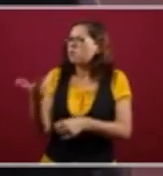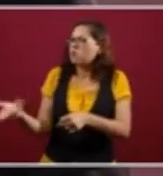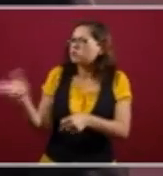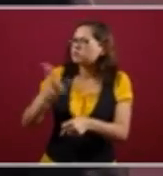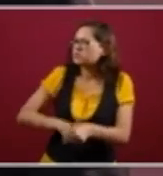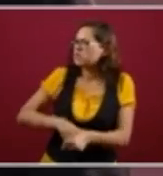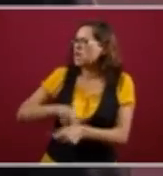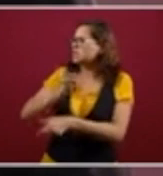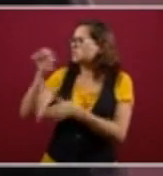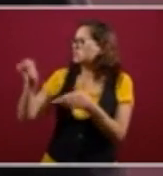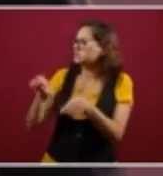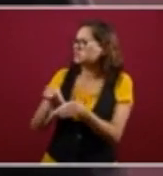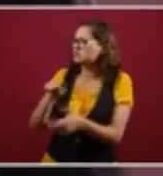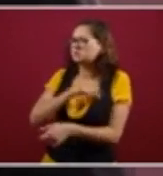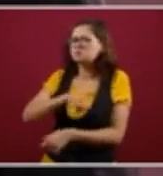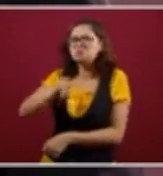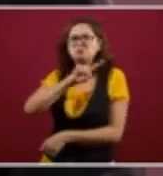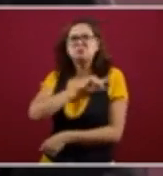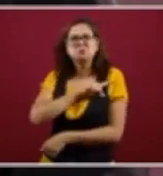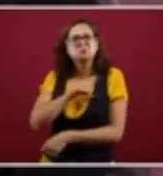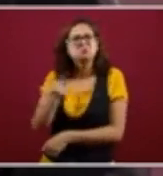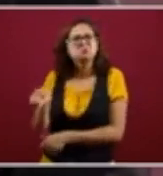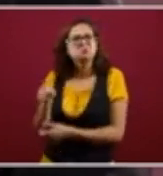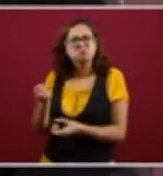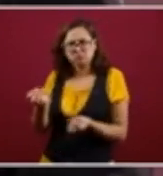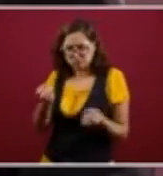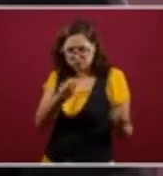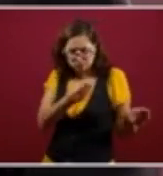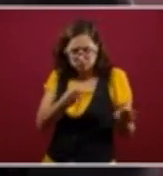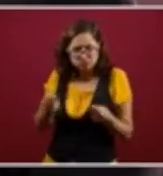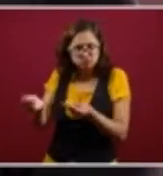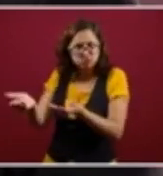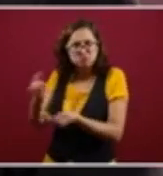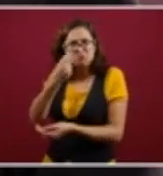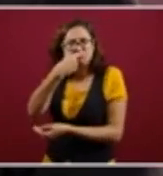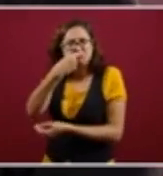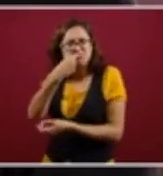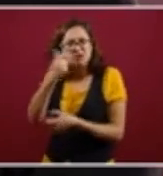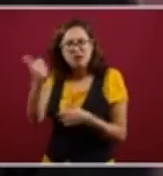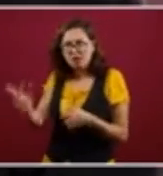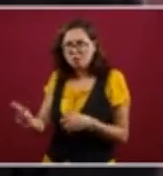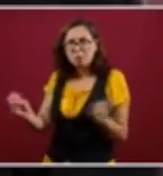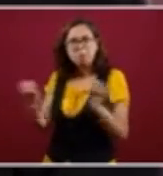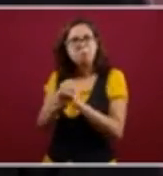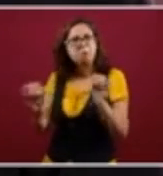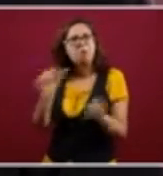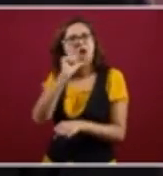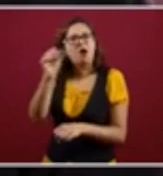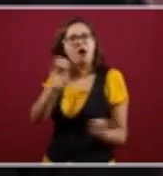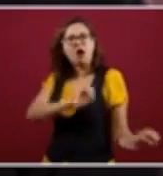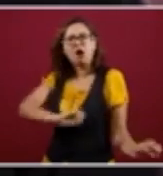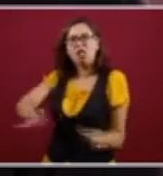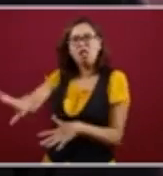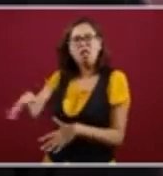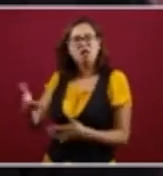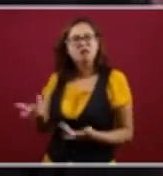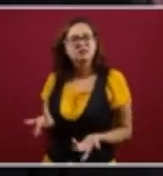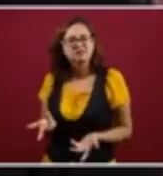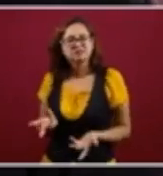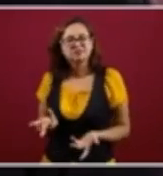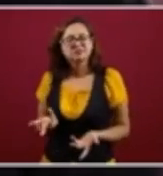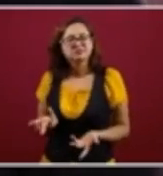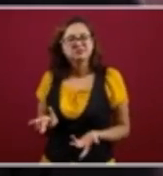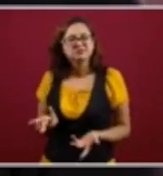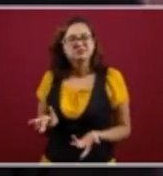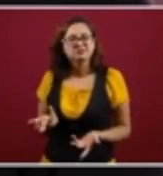hospitales, en el abandono. Además, por culpa también de